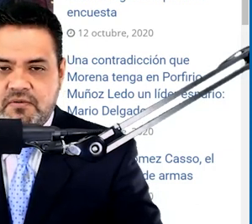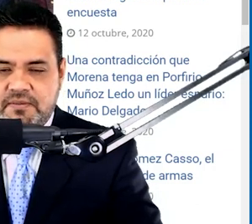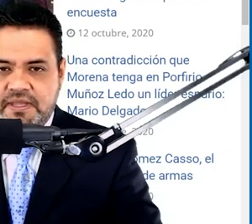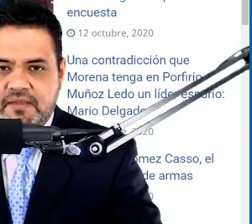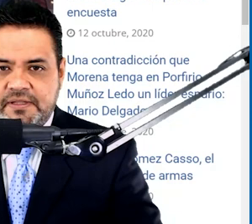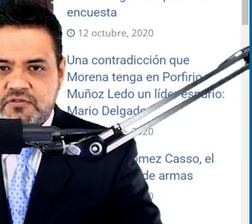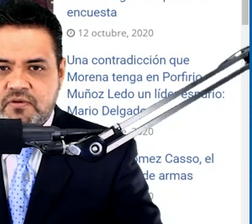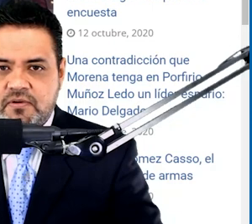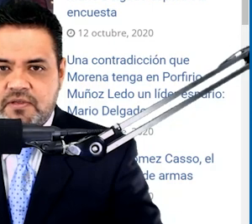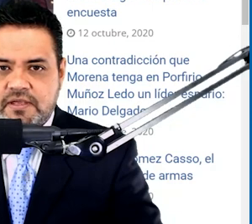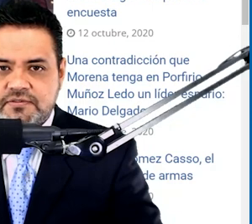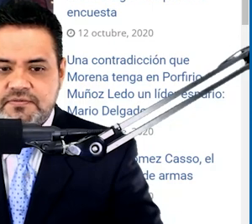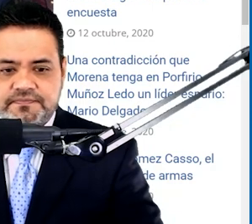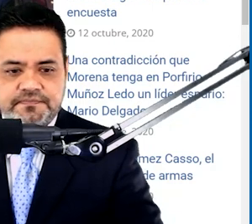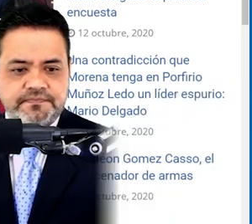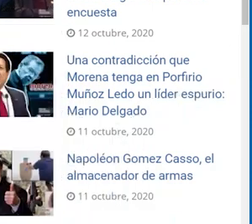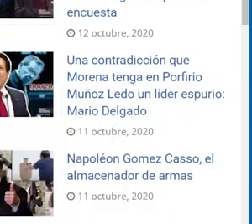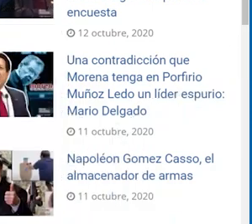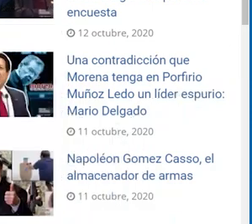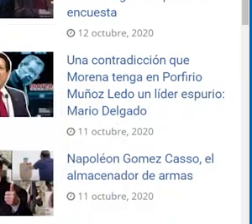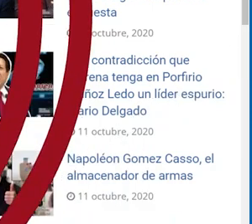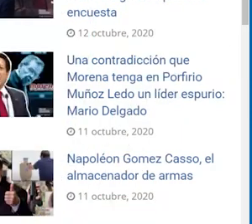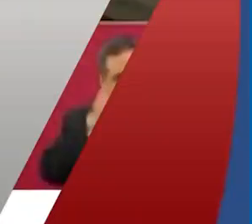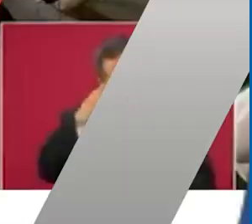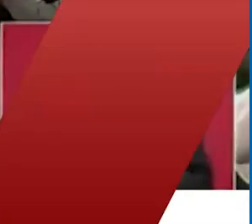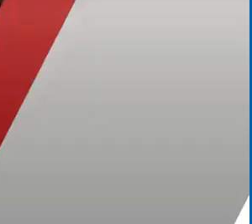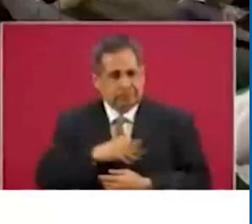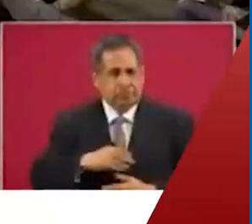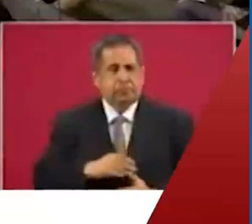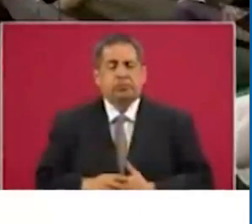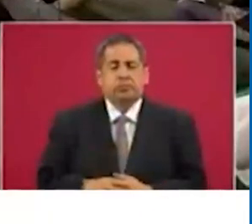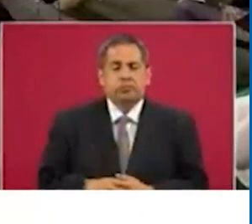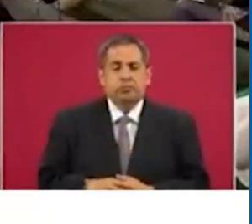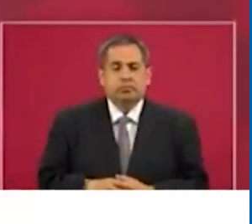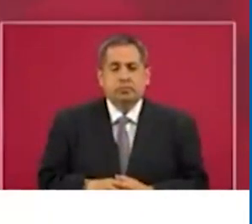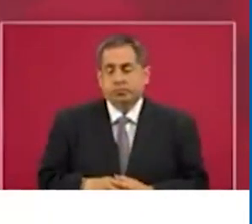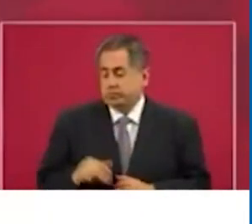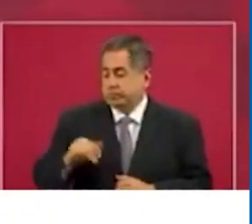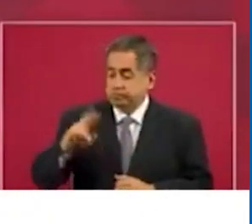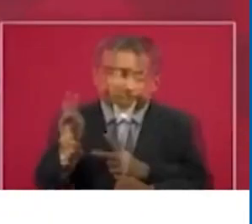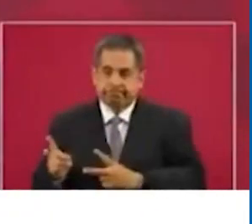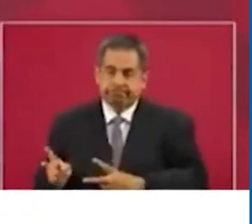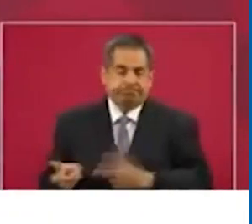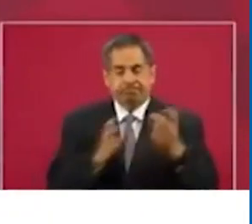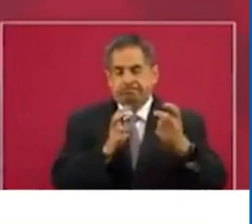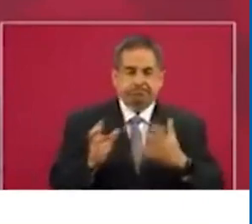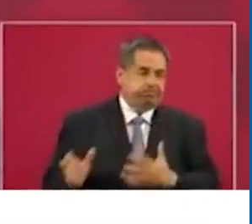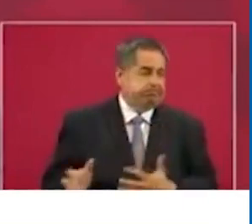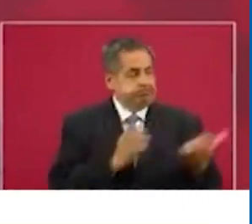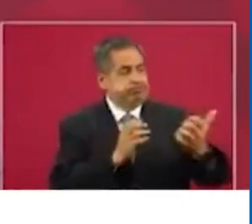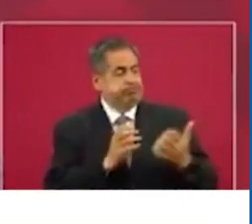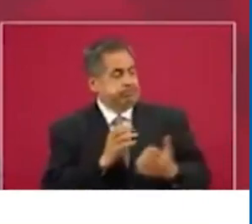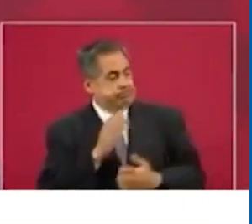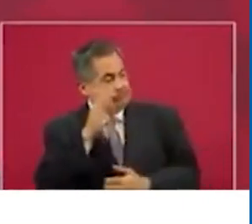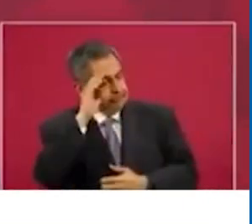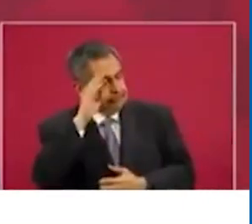tema del robo de medicamentos oncológicos lamentablemente se llevó a cabo ese robo ya